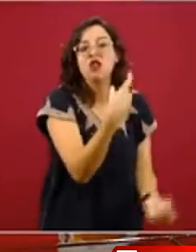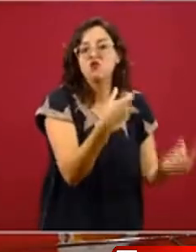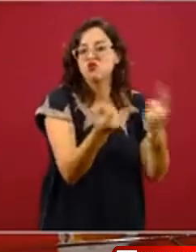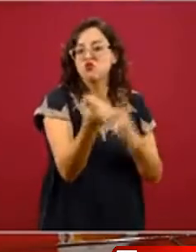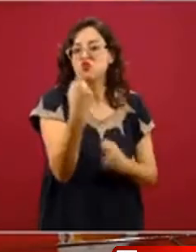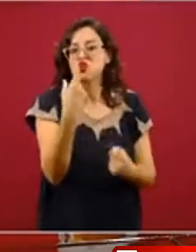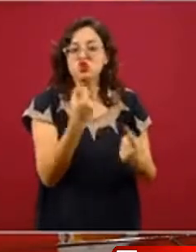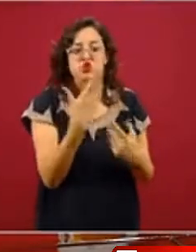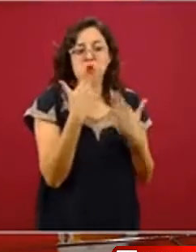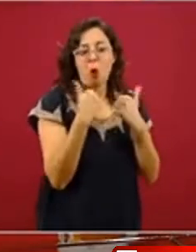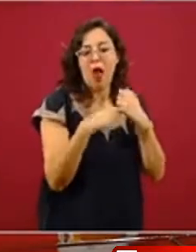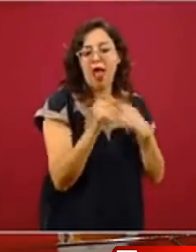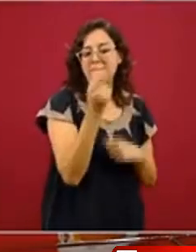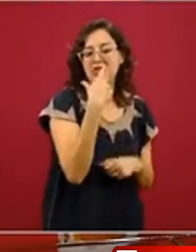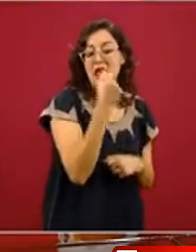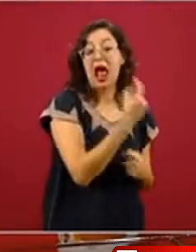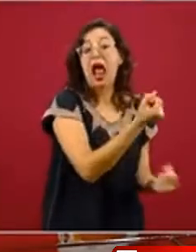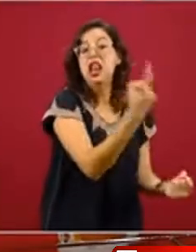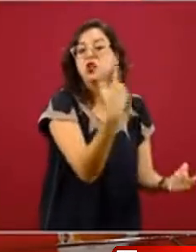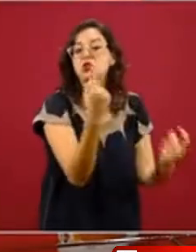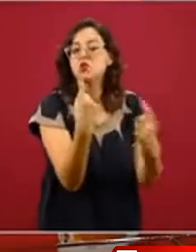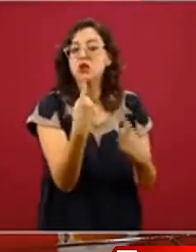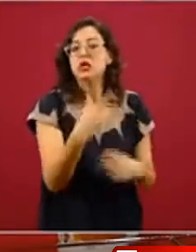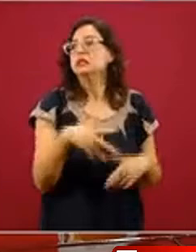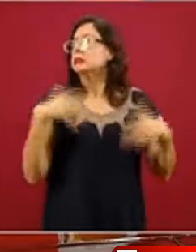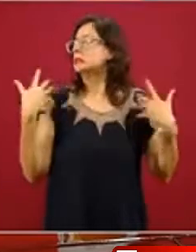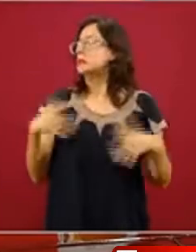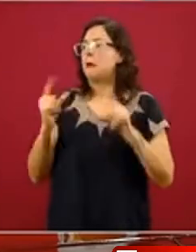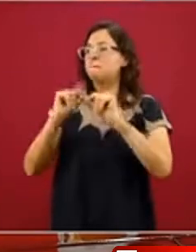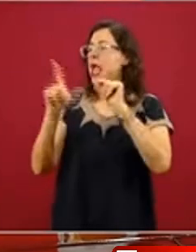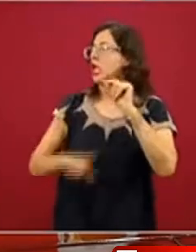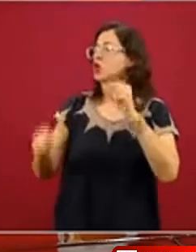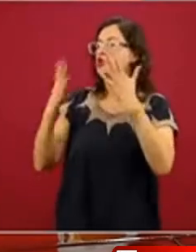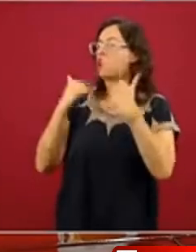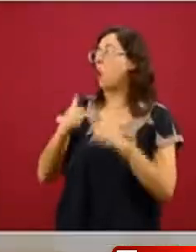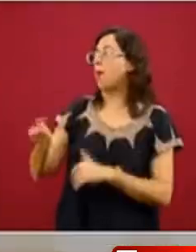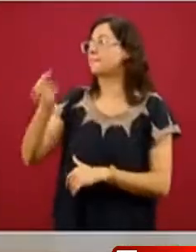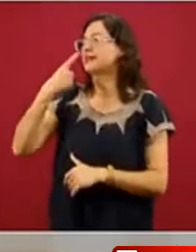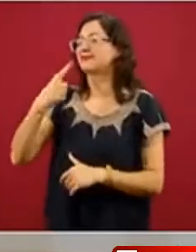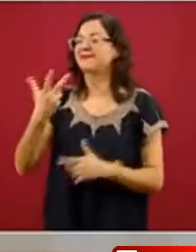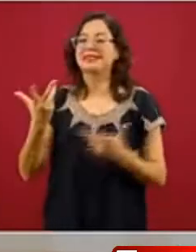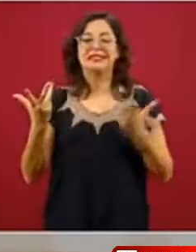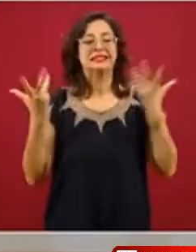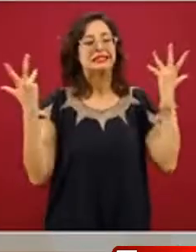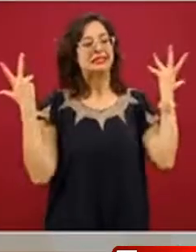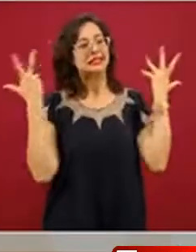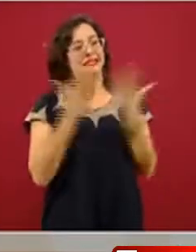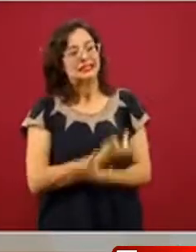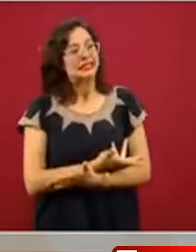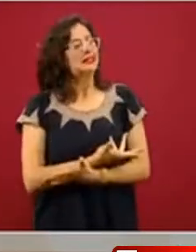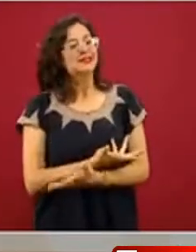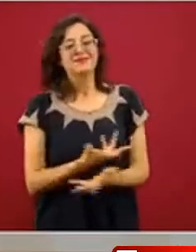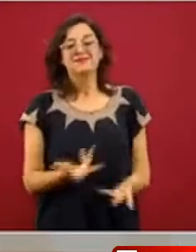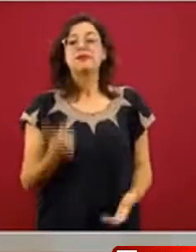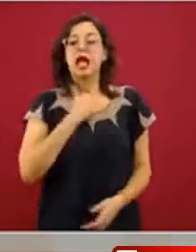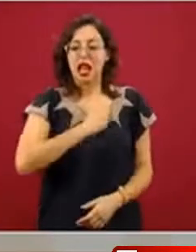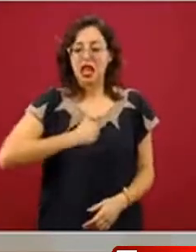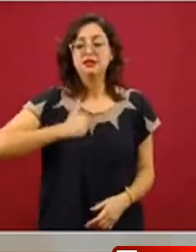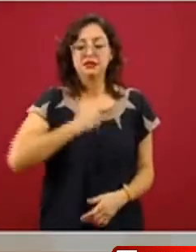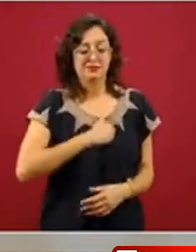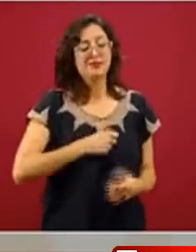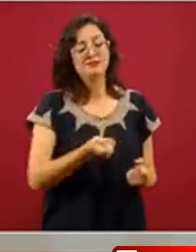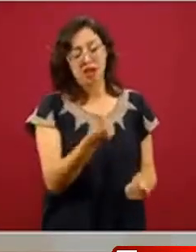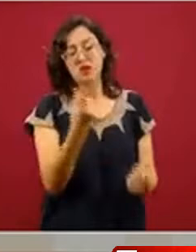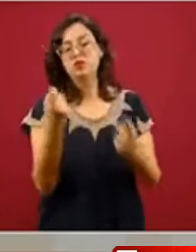decir hay un problema generalizado de desabasto. Lamentamos que en algunas circunstancias efectivamente este ha sido un proceso que ha